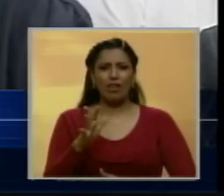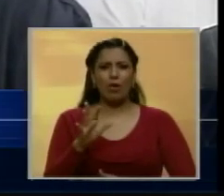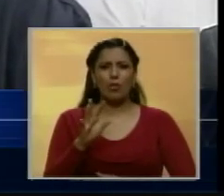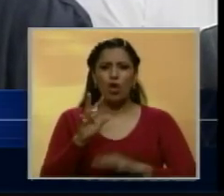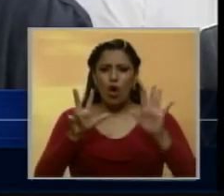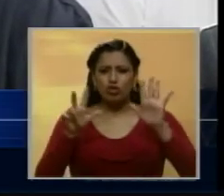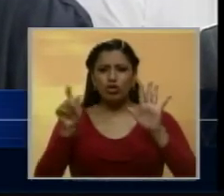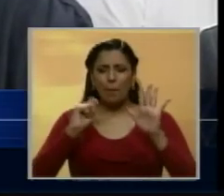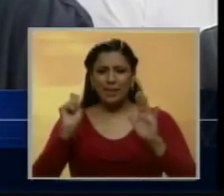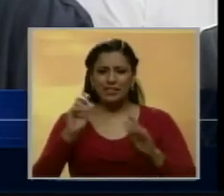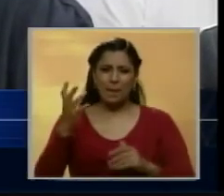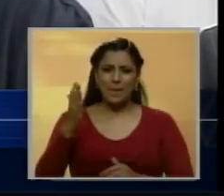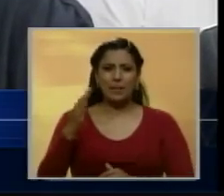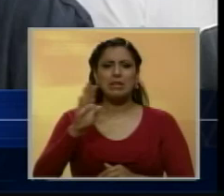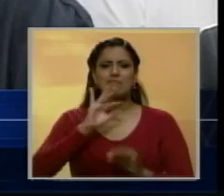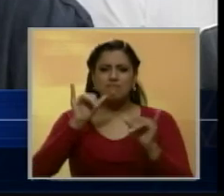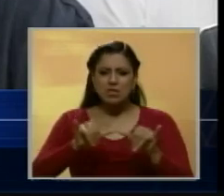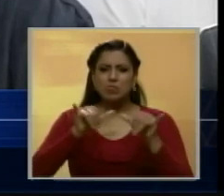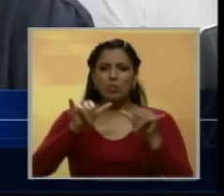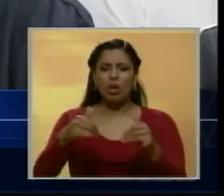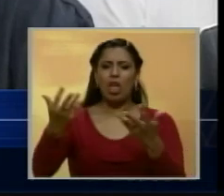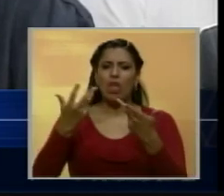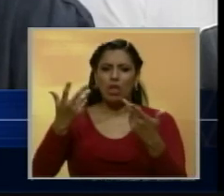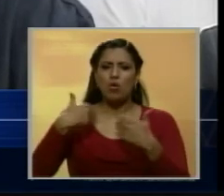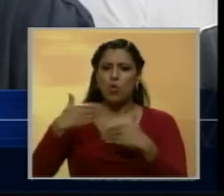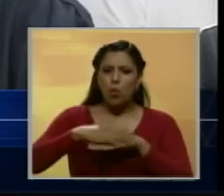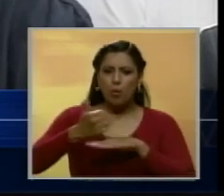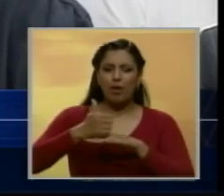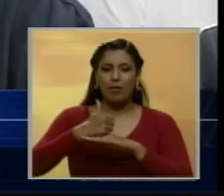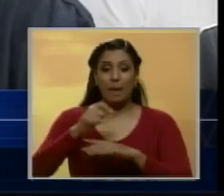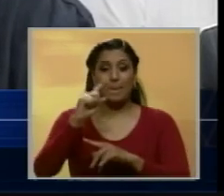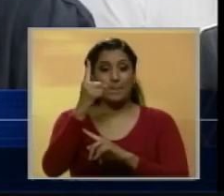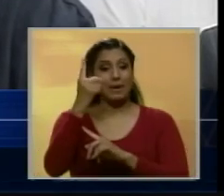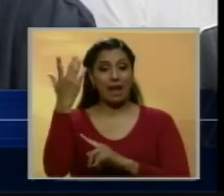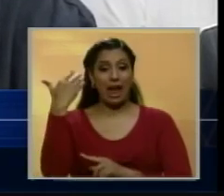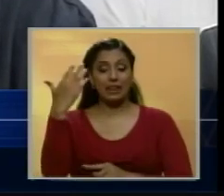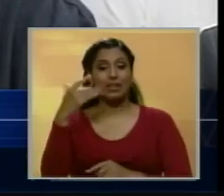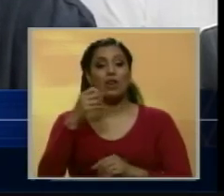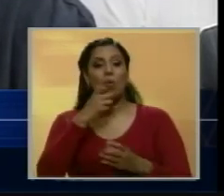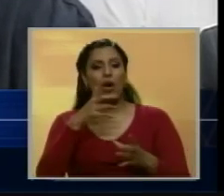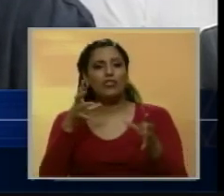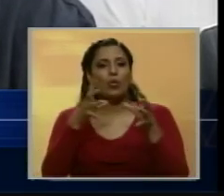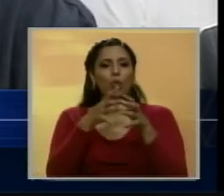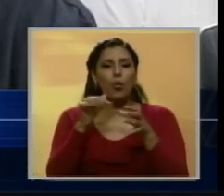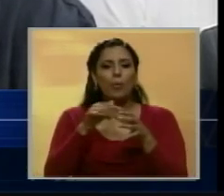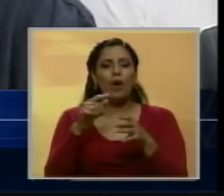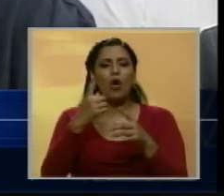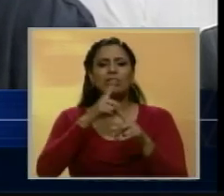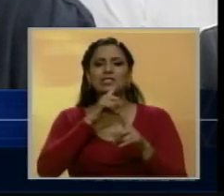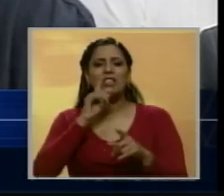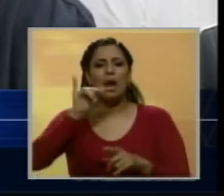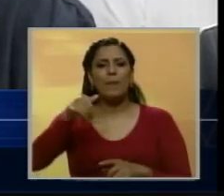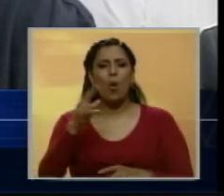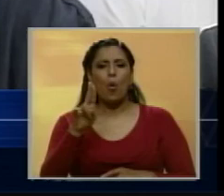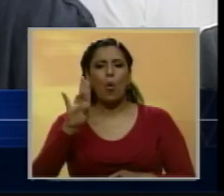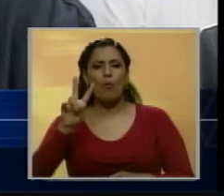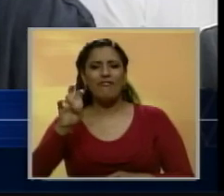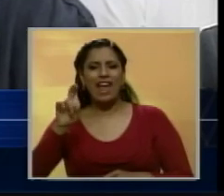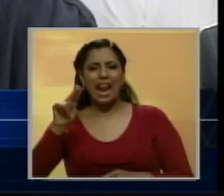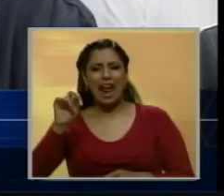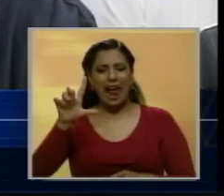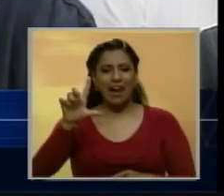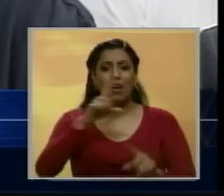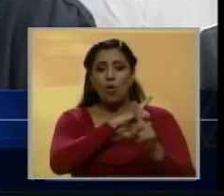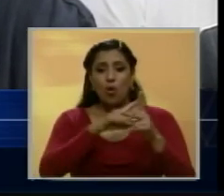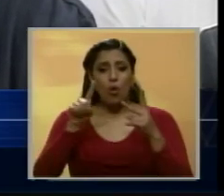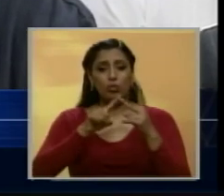ya 8 meses viene con el mismo cuento. En la primera oportunidad habló de una banda de los Juvenales, después, no